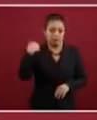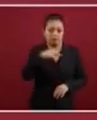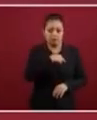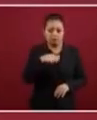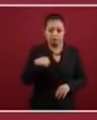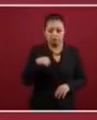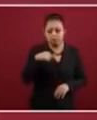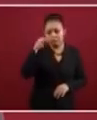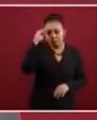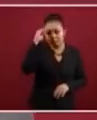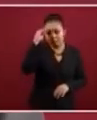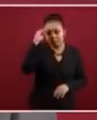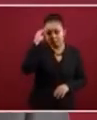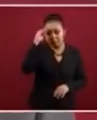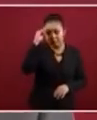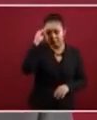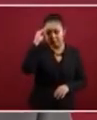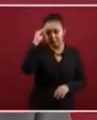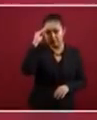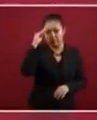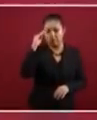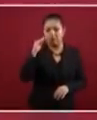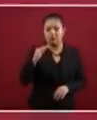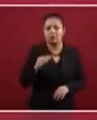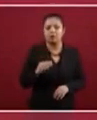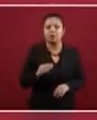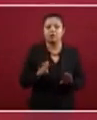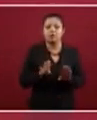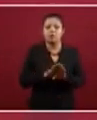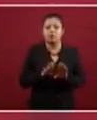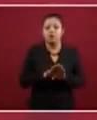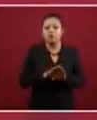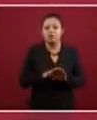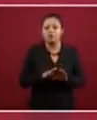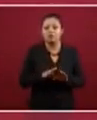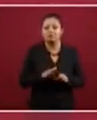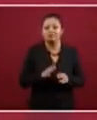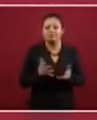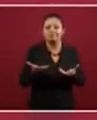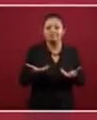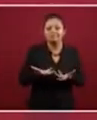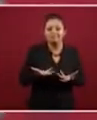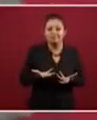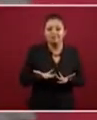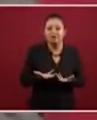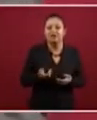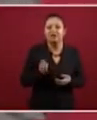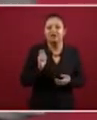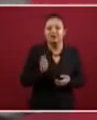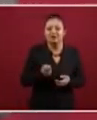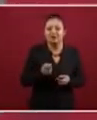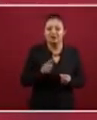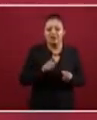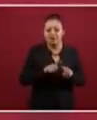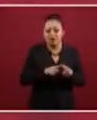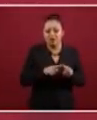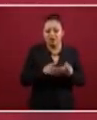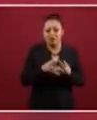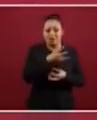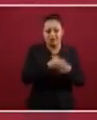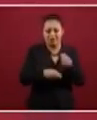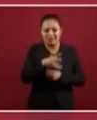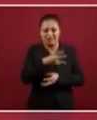dijo Ventura, sigue siendo poco. Por ello, pues están ya marchando. Comenzaron con una marcha desde